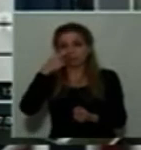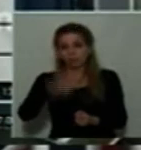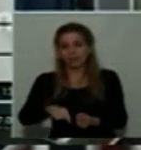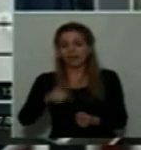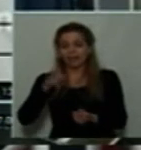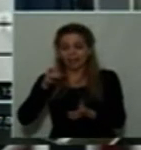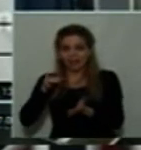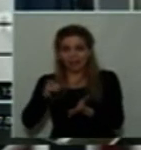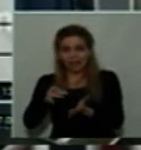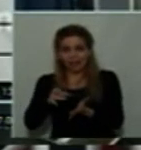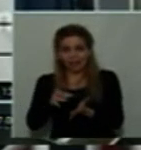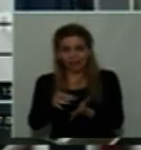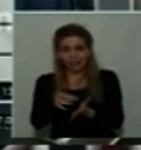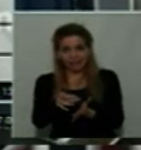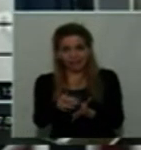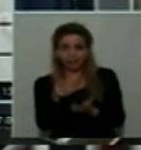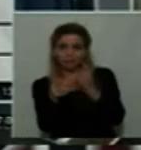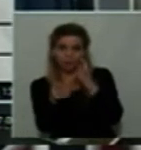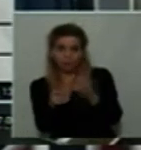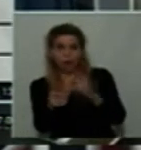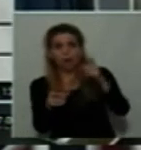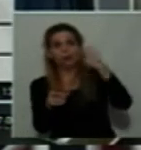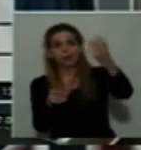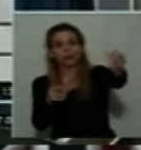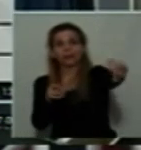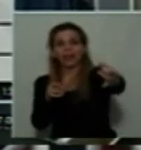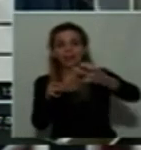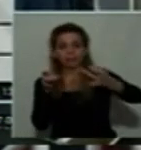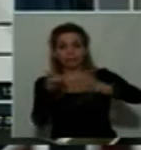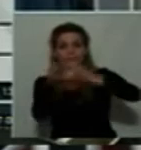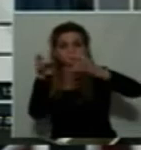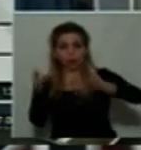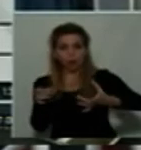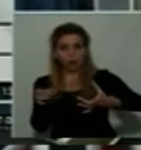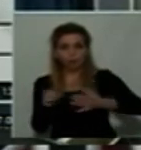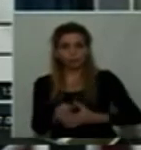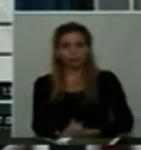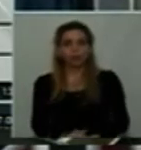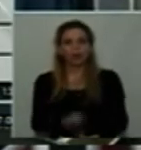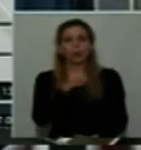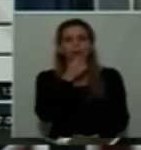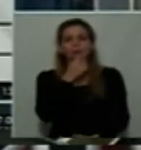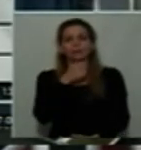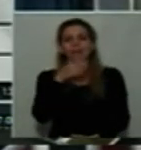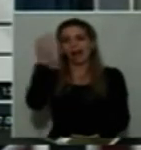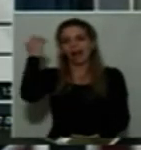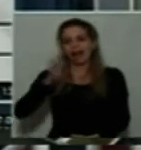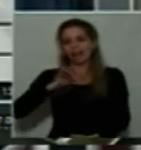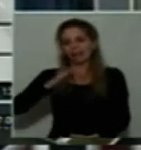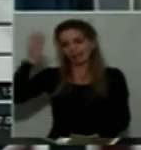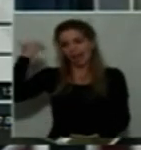hora. Y ahí ya o no puede frenar o algo pasó. La tragedia del 11, el topetazo final. Sí. ¿Te acordás del topetazo también?